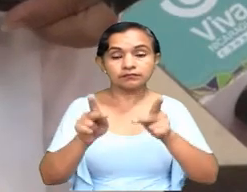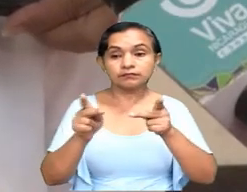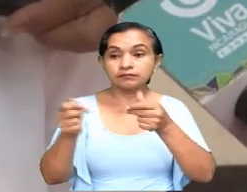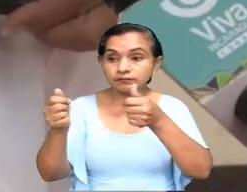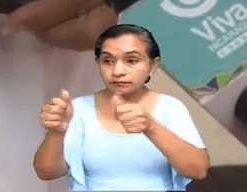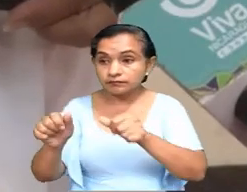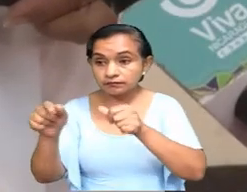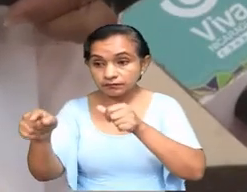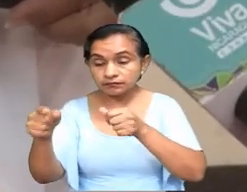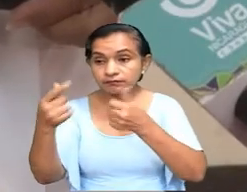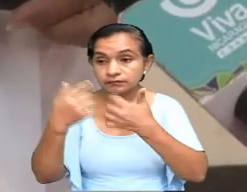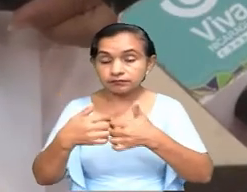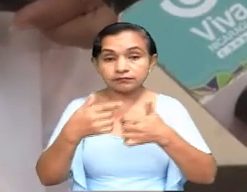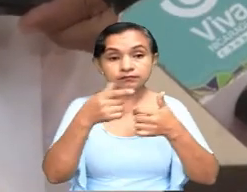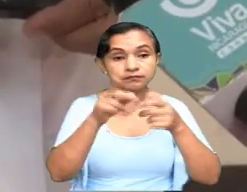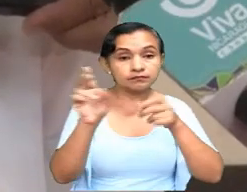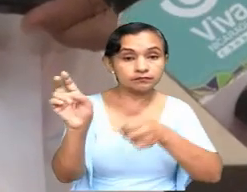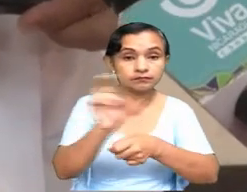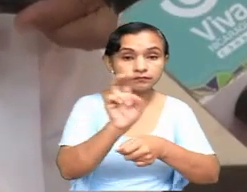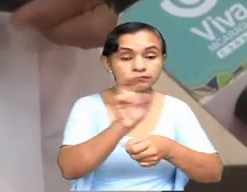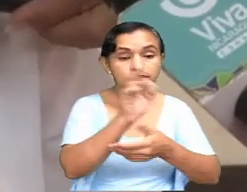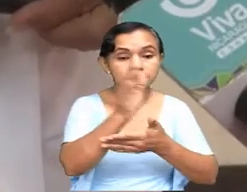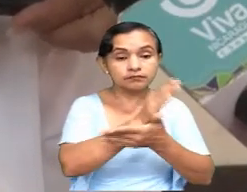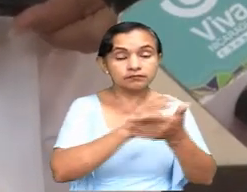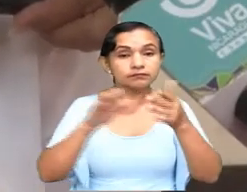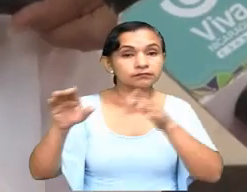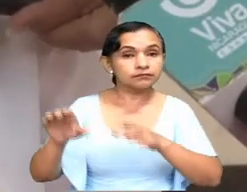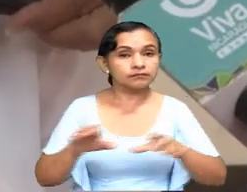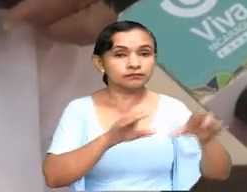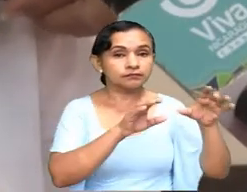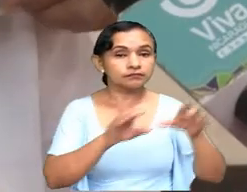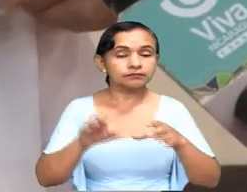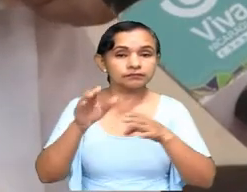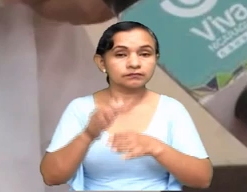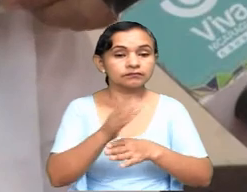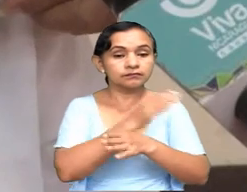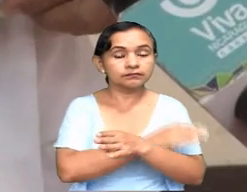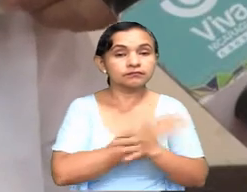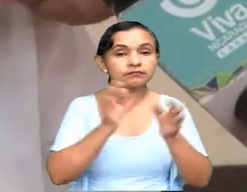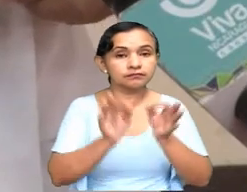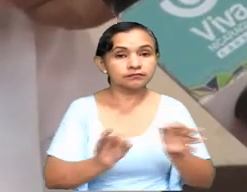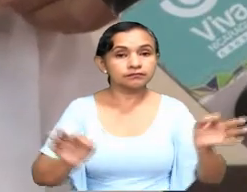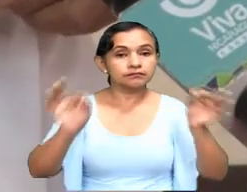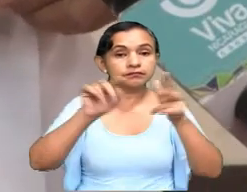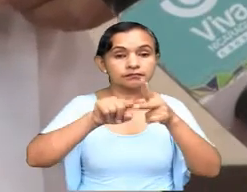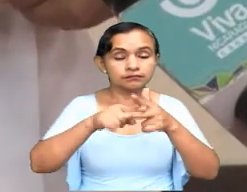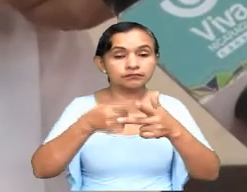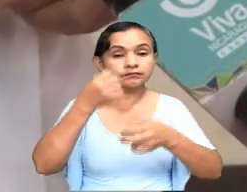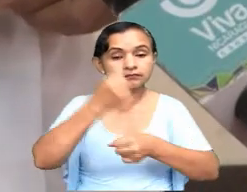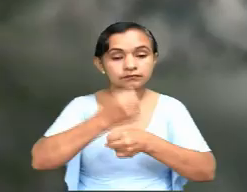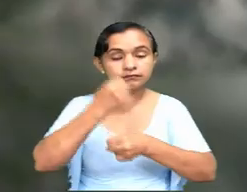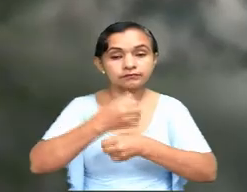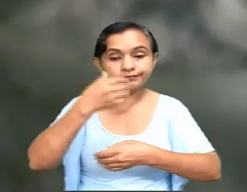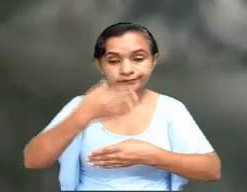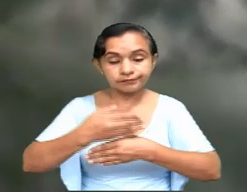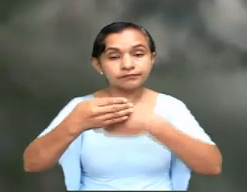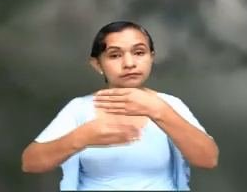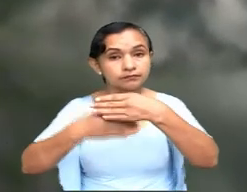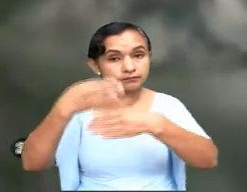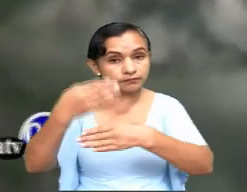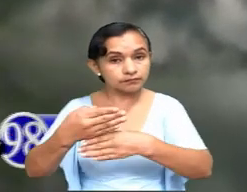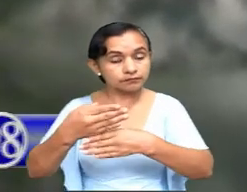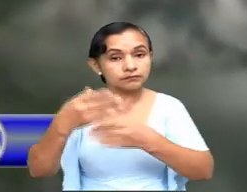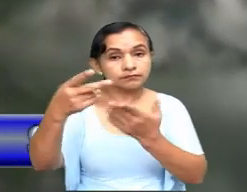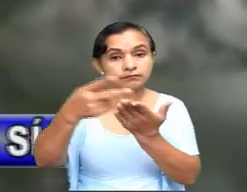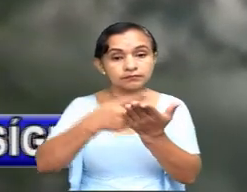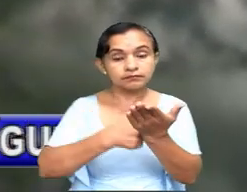supervisión en algunas actividades que son preliminares para iniciar las obras físicas. El proyecto